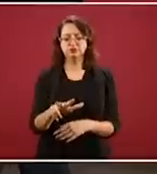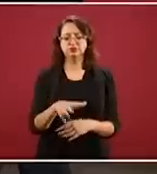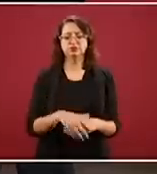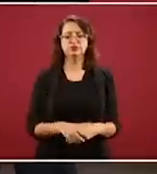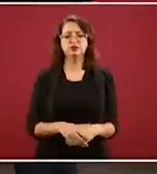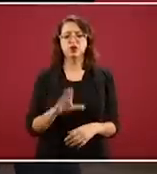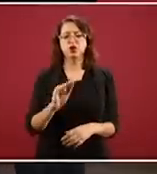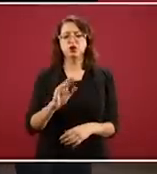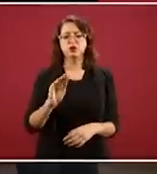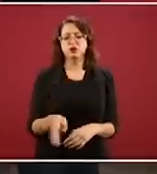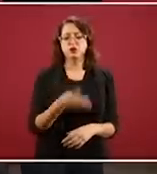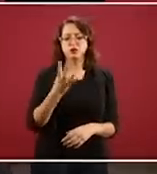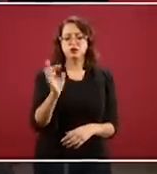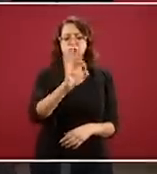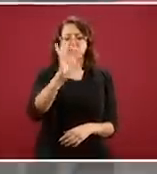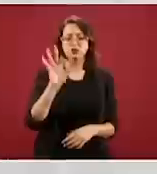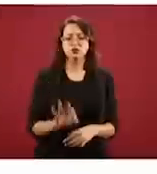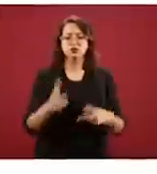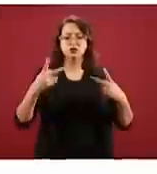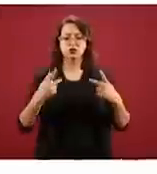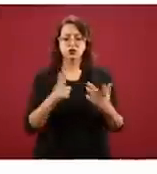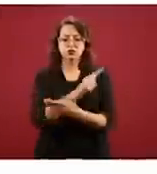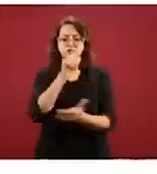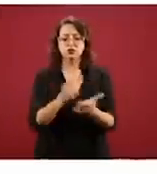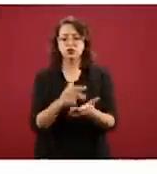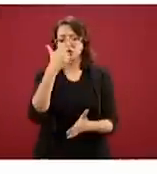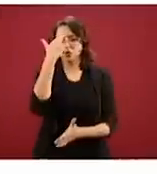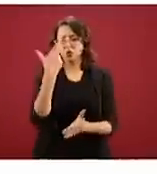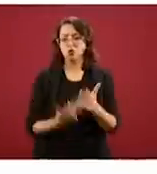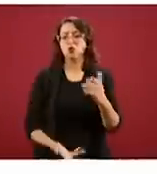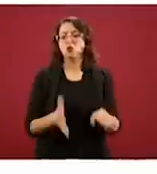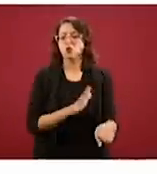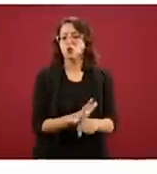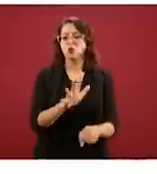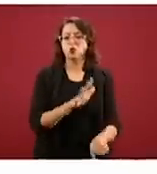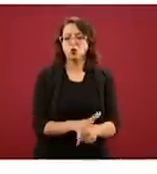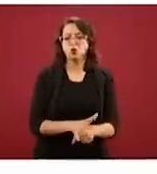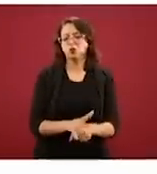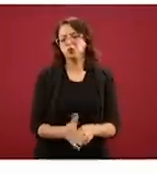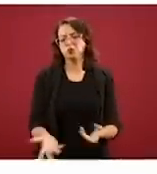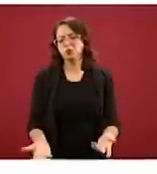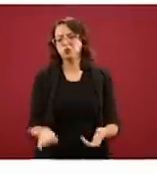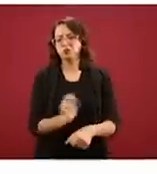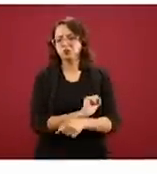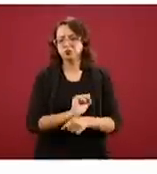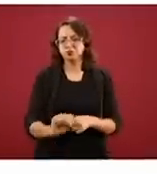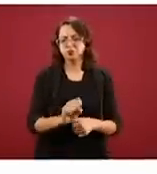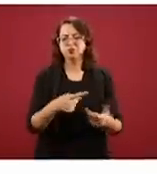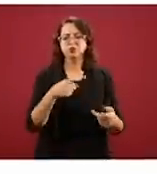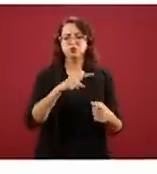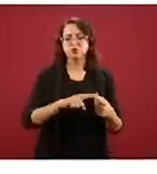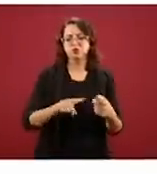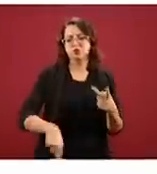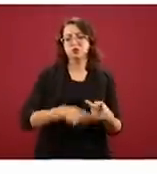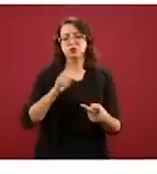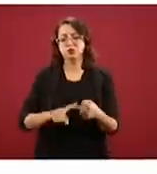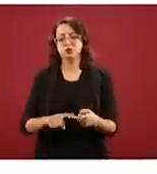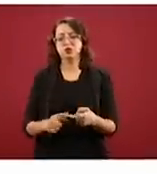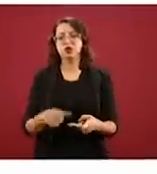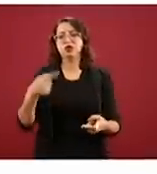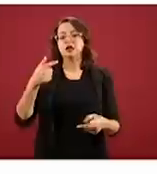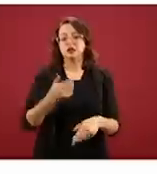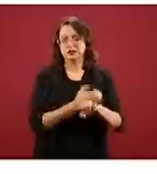el 94% de los delitos son del fuero común, solo el 6% del fuero